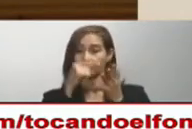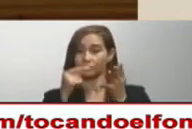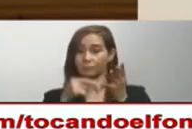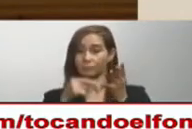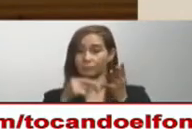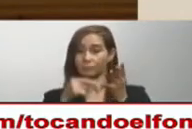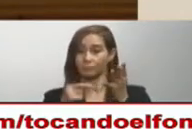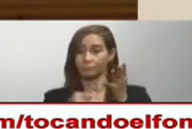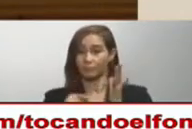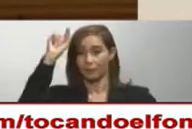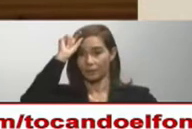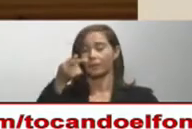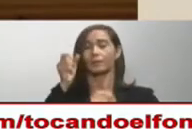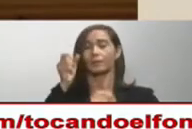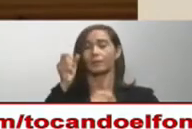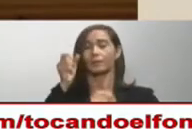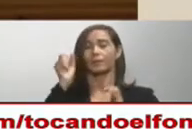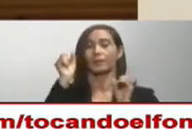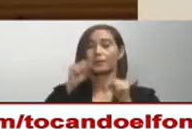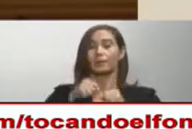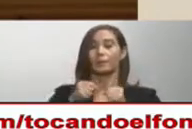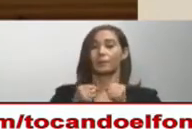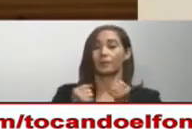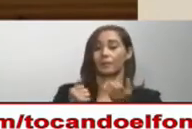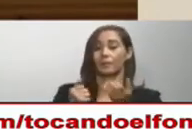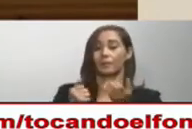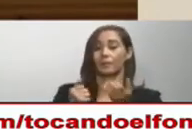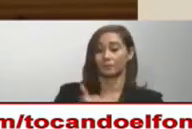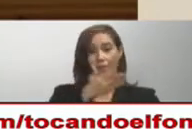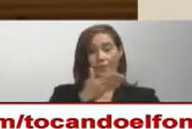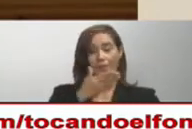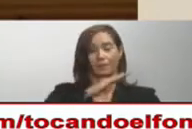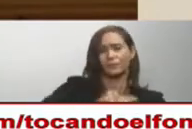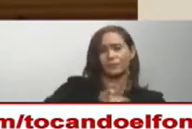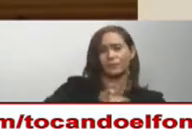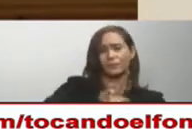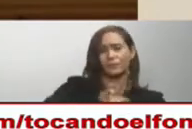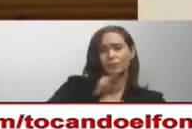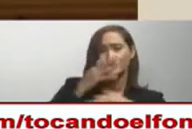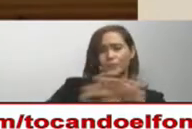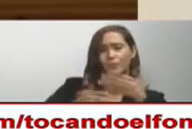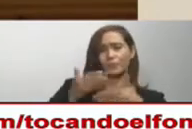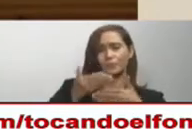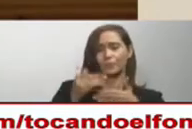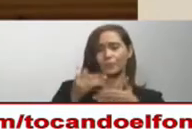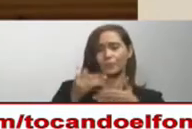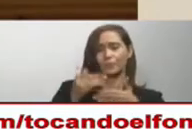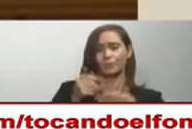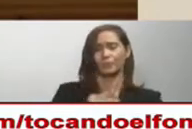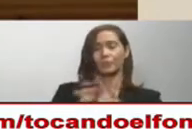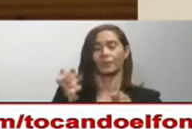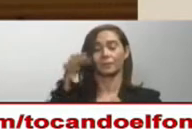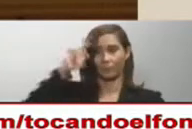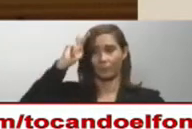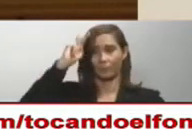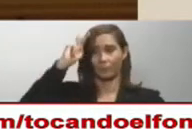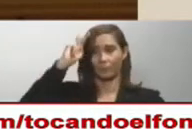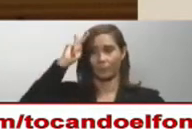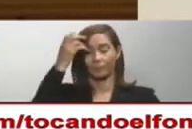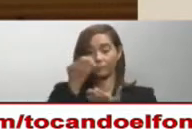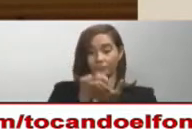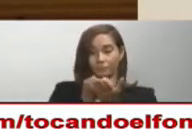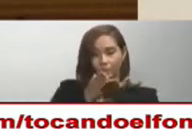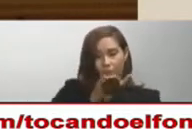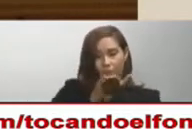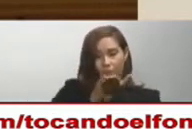la estabilidad política y social de la región, que deben, a su vez, fundamentarse en políticas económicas dirigidas